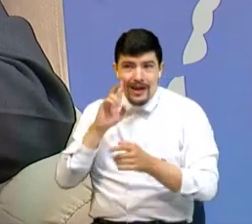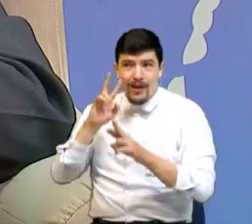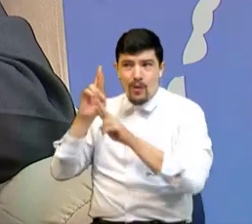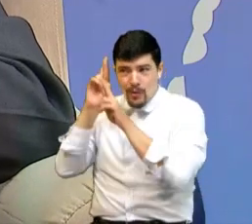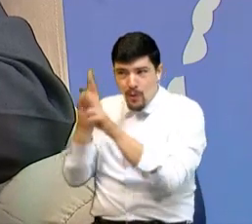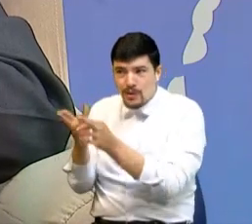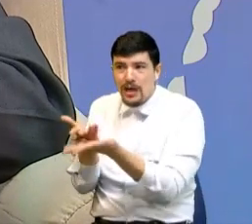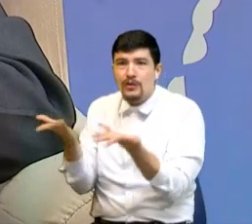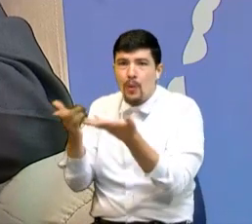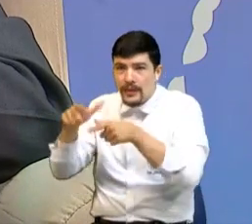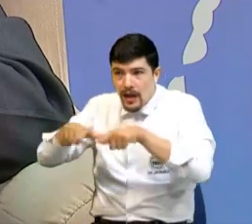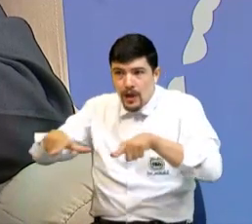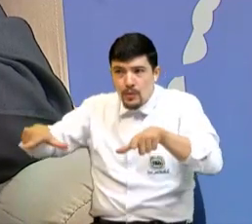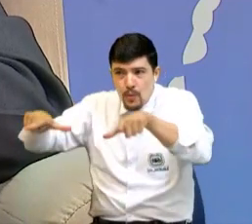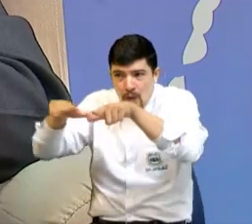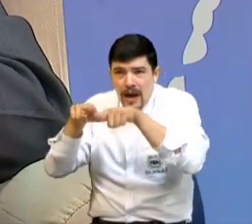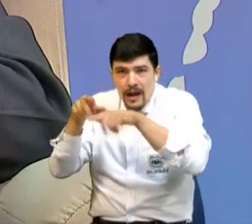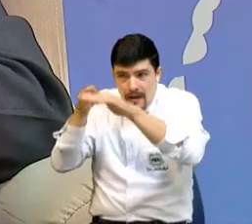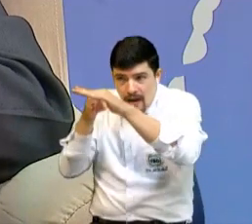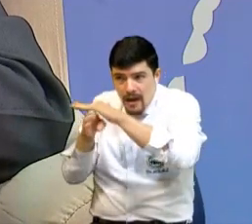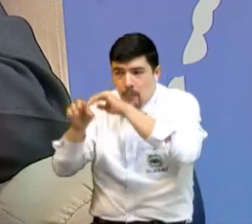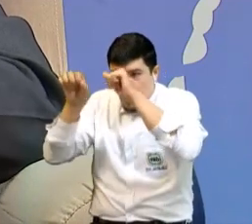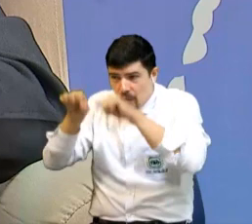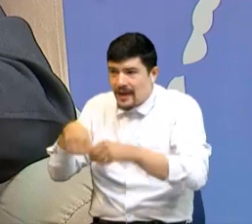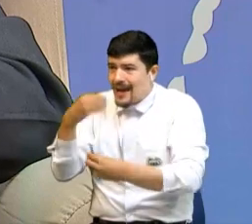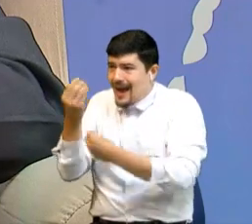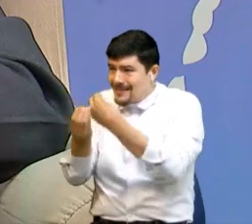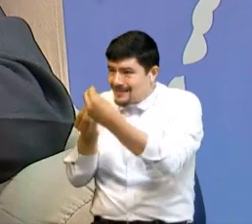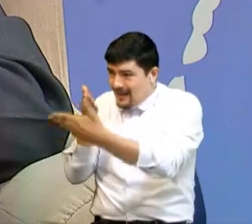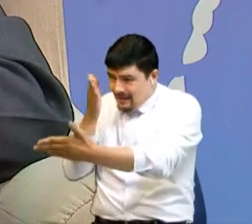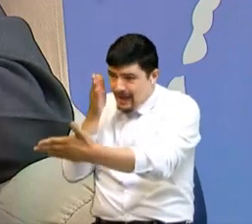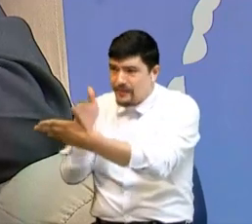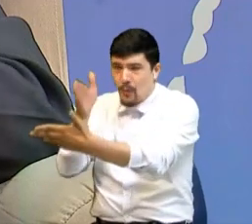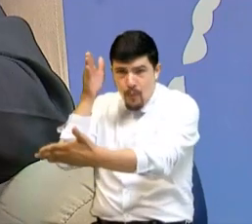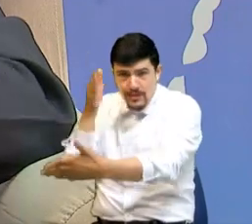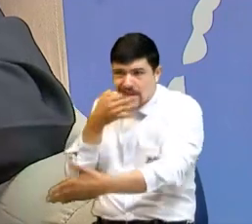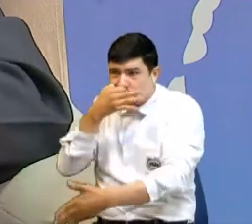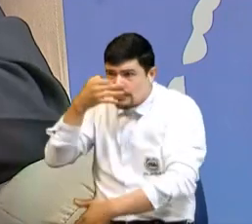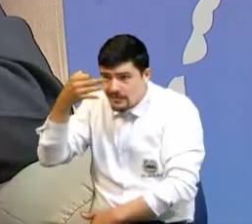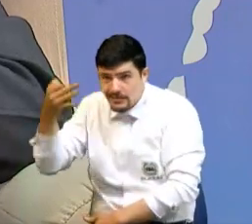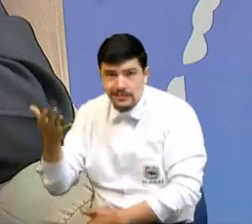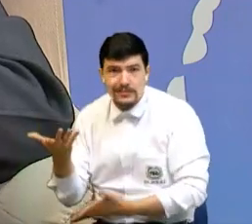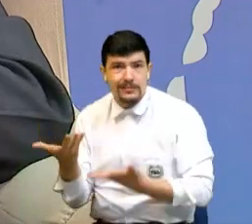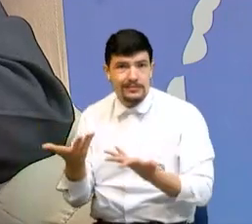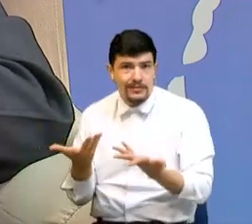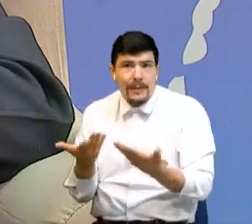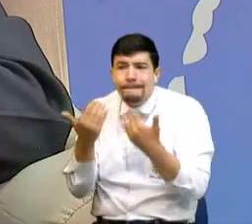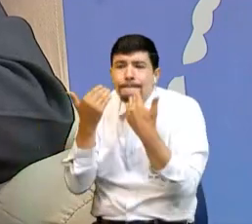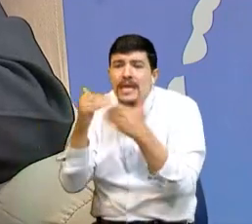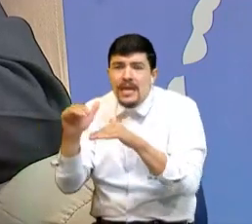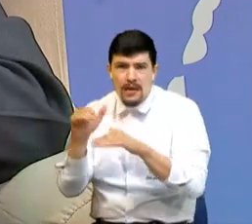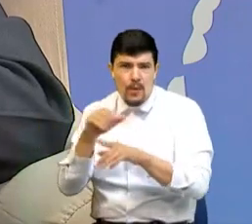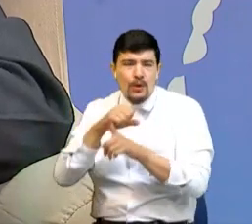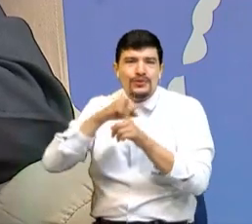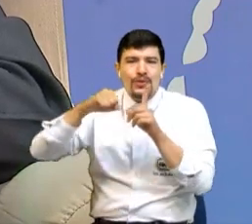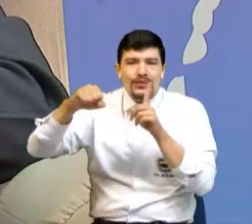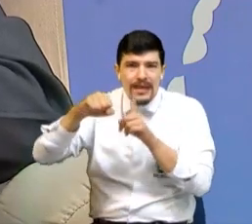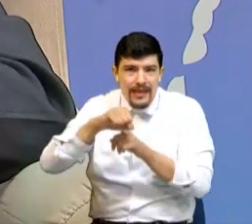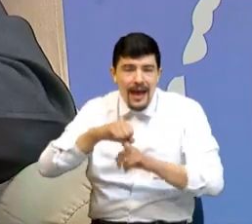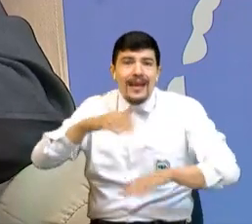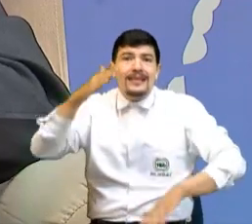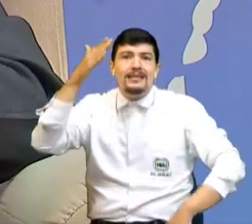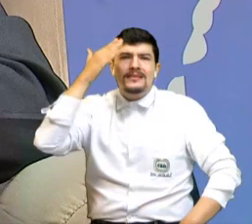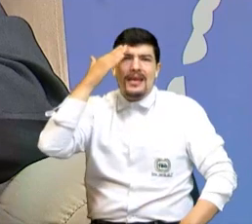instancias a efectos de poder poner en buen recaudo o por lo menos que la sociedad